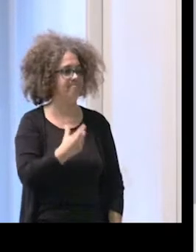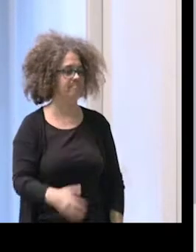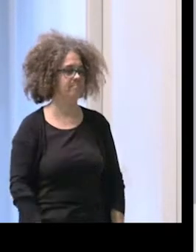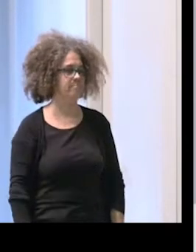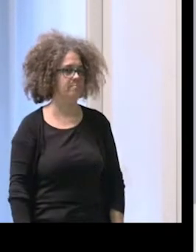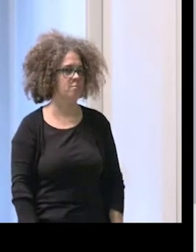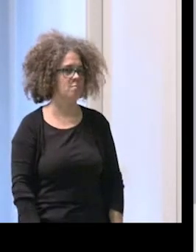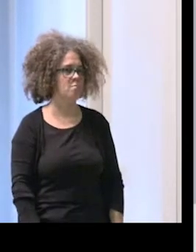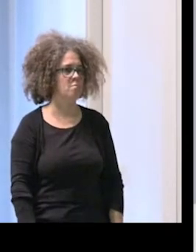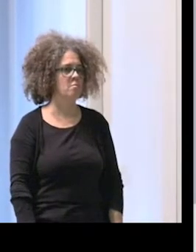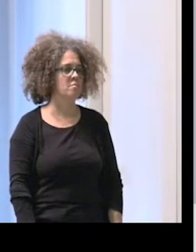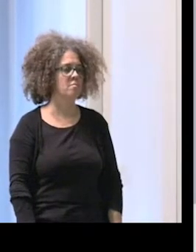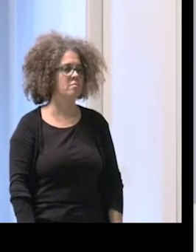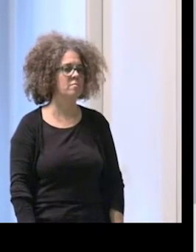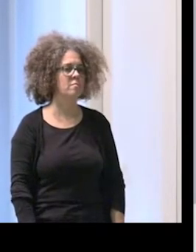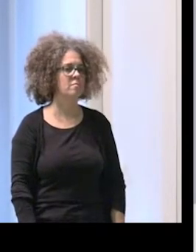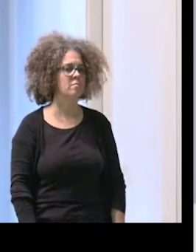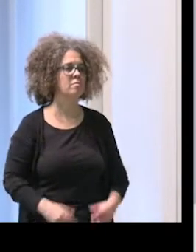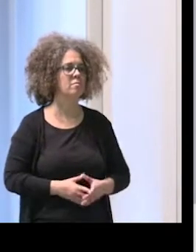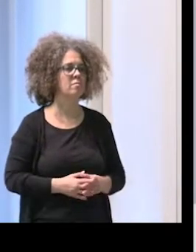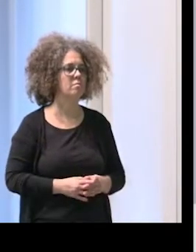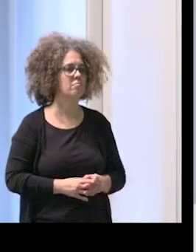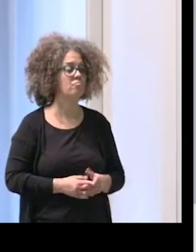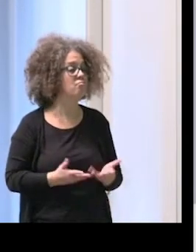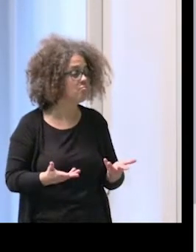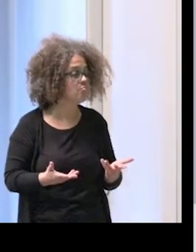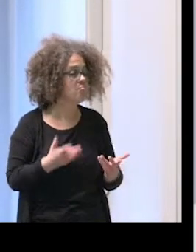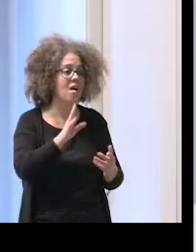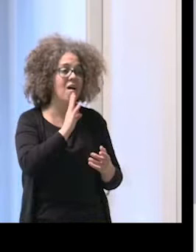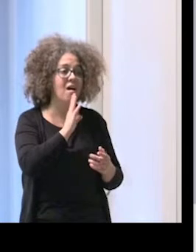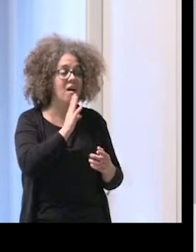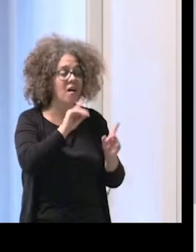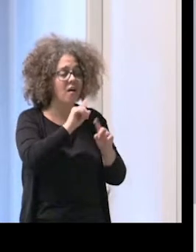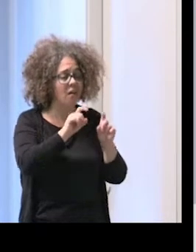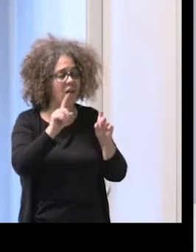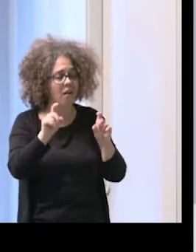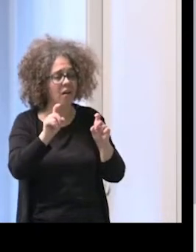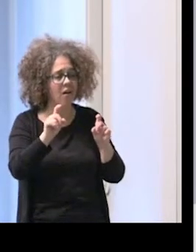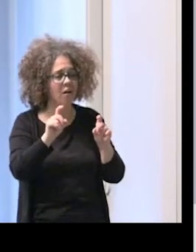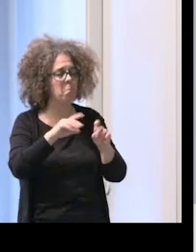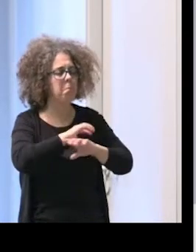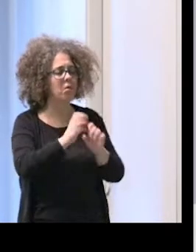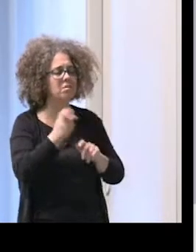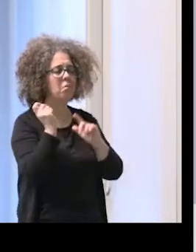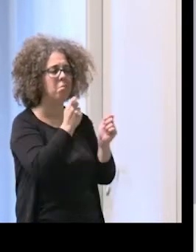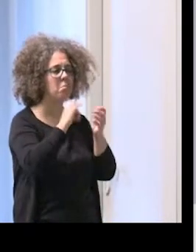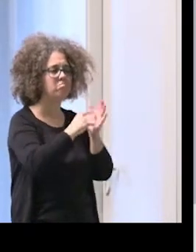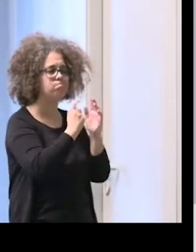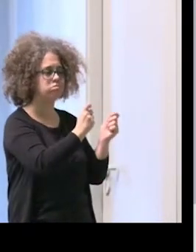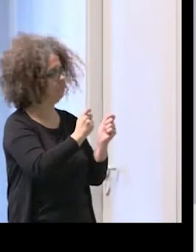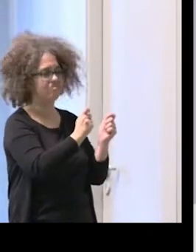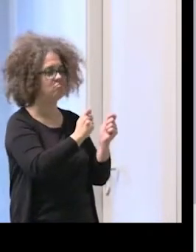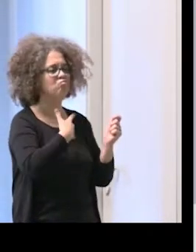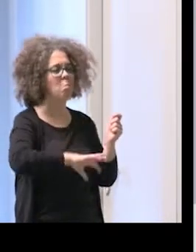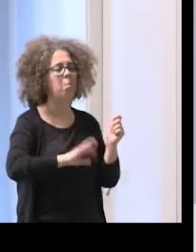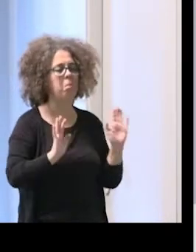escollos que no se pueden resolver, pero falta mucha más investigación para que podamos intentar